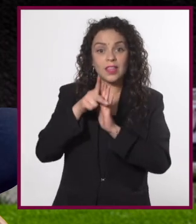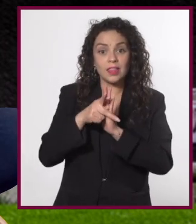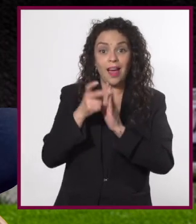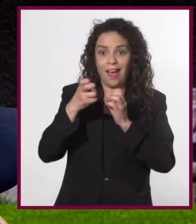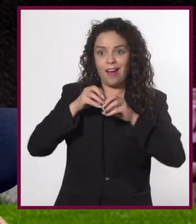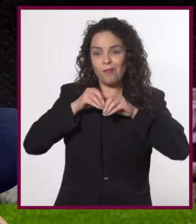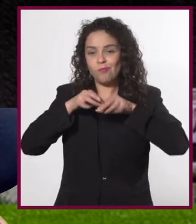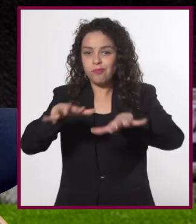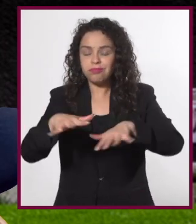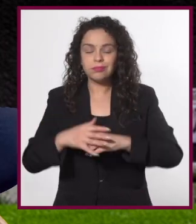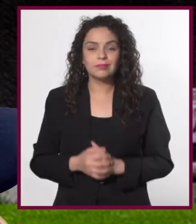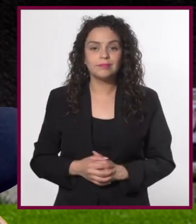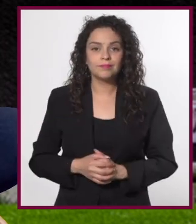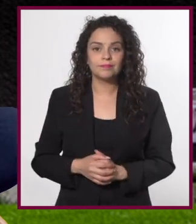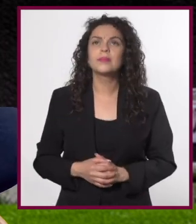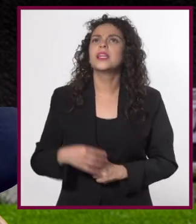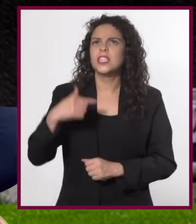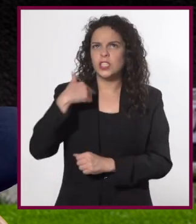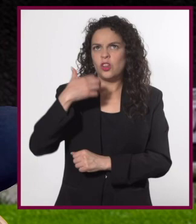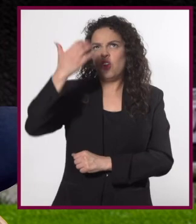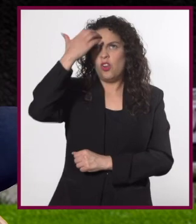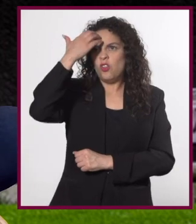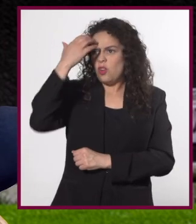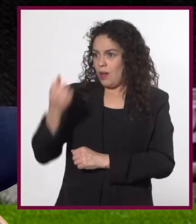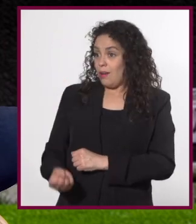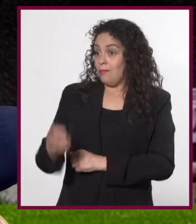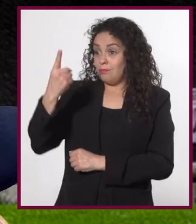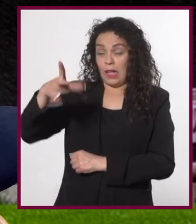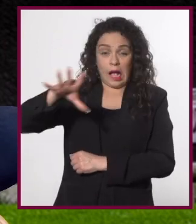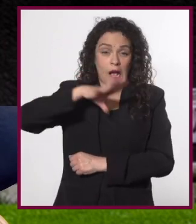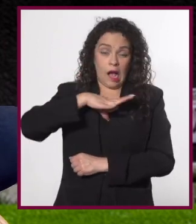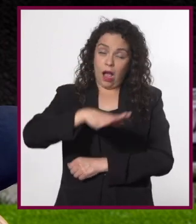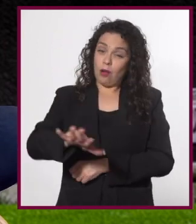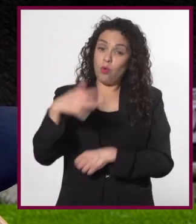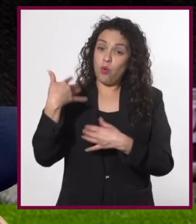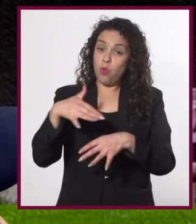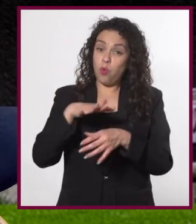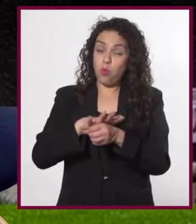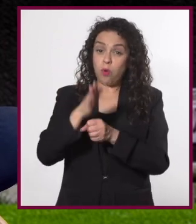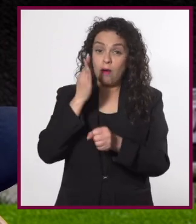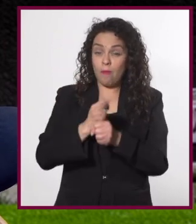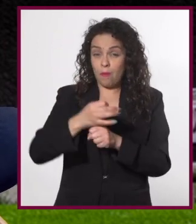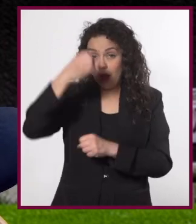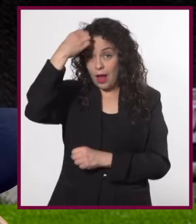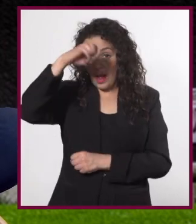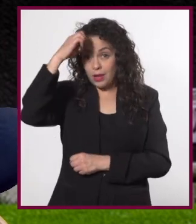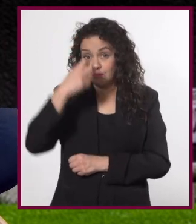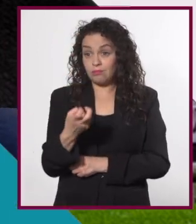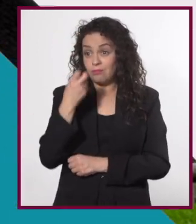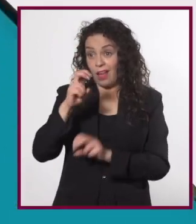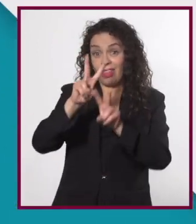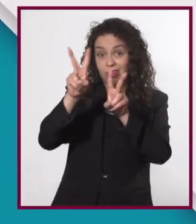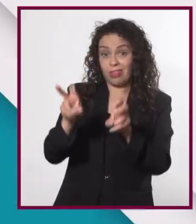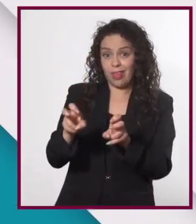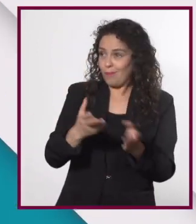demanda. De hecho, yo conozco a alguien que sabe mucho de documentales. Vamos a la